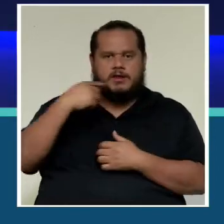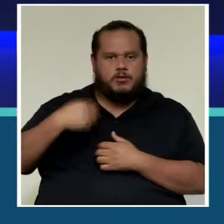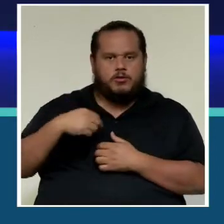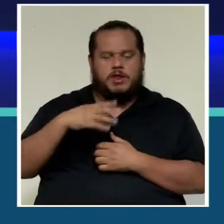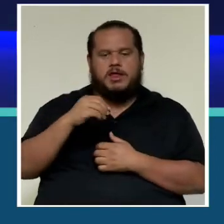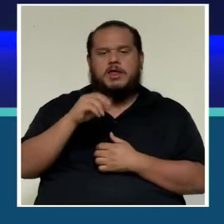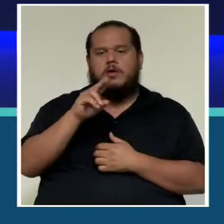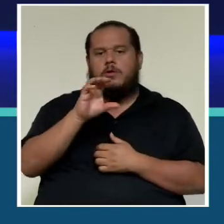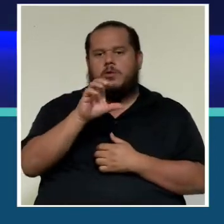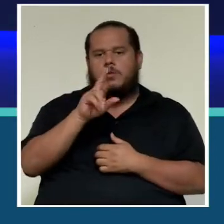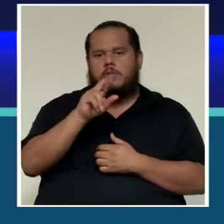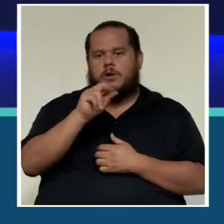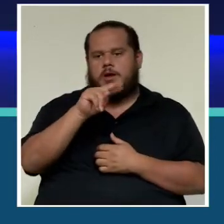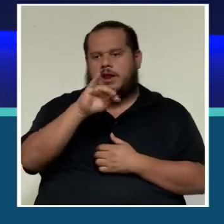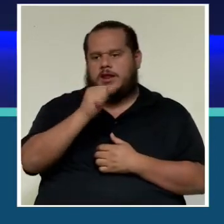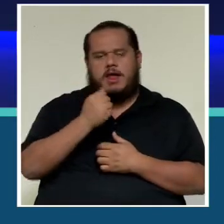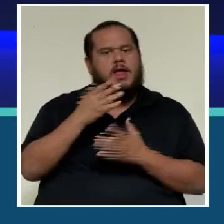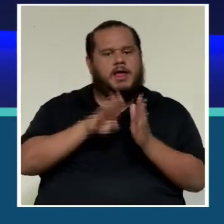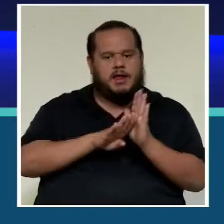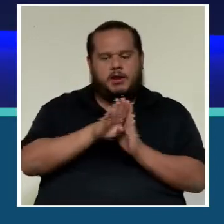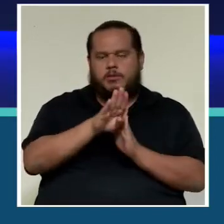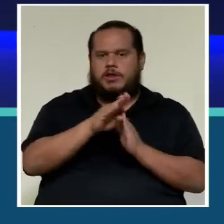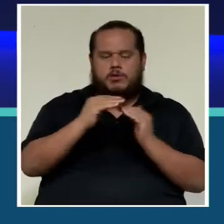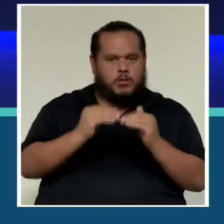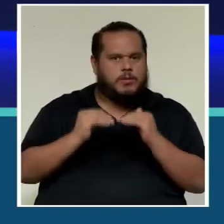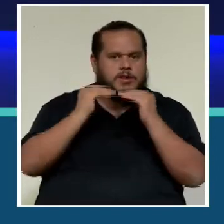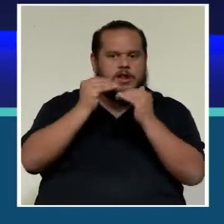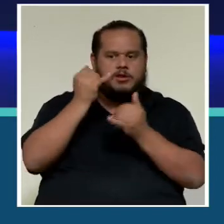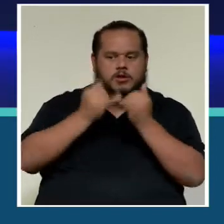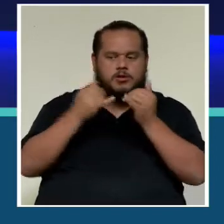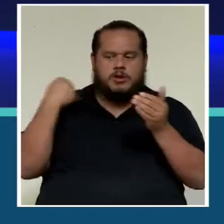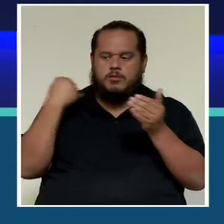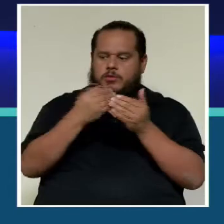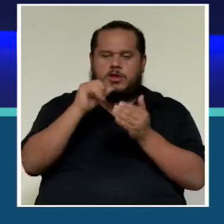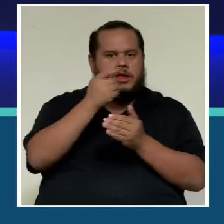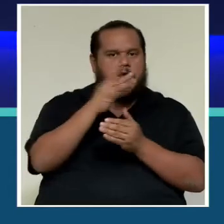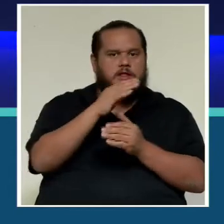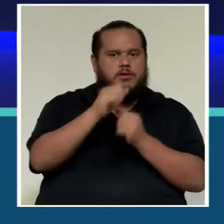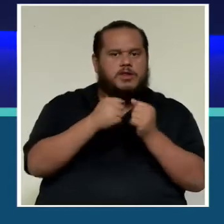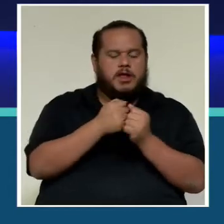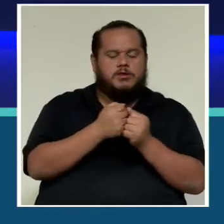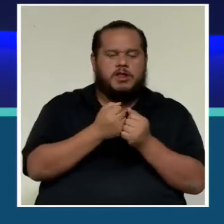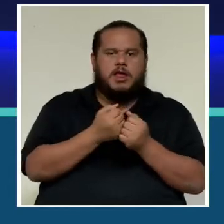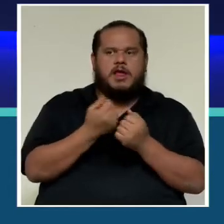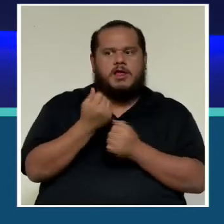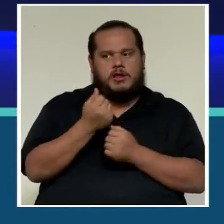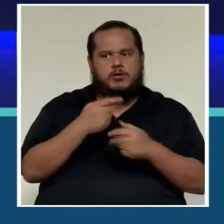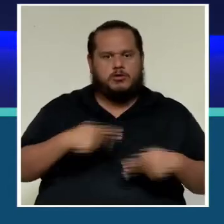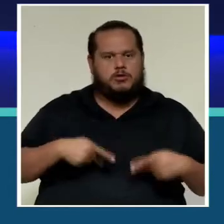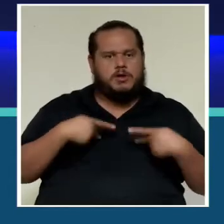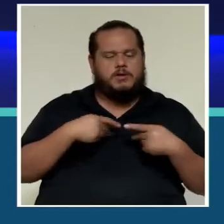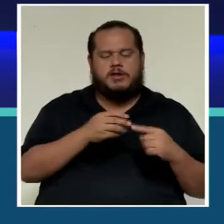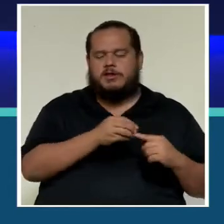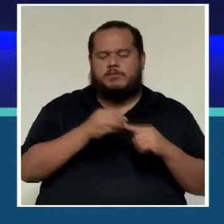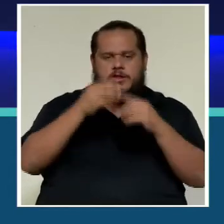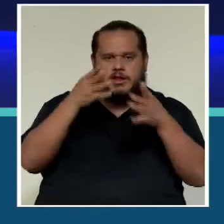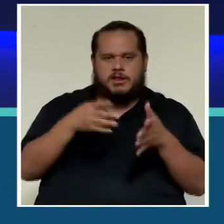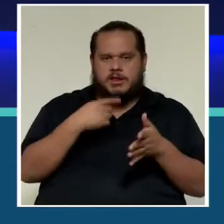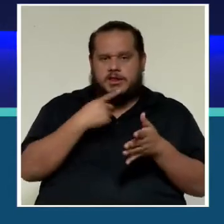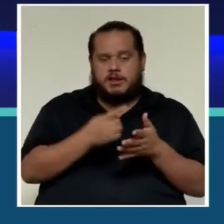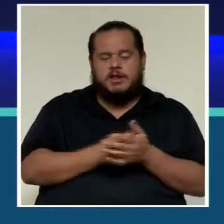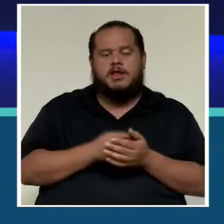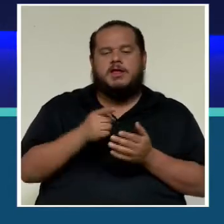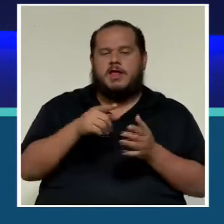están provocando el aumento más alto de los últimos 14 años en el costo de la vida. Los especialistas afirman que este panorama